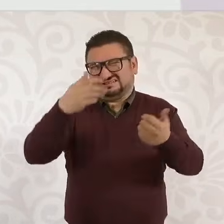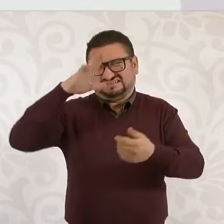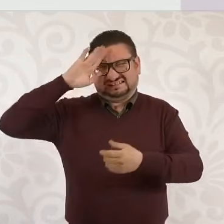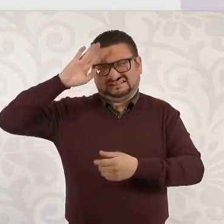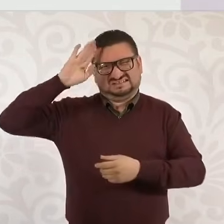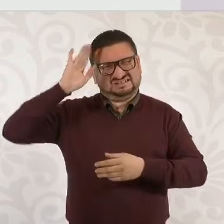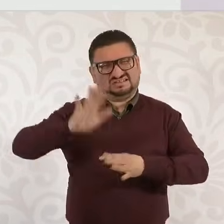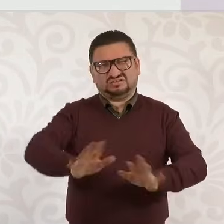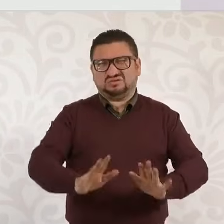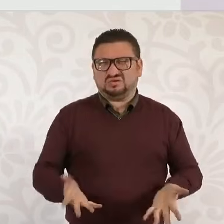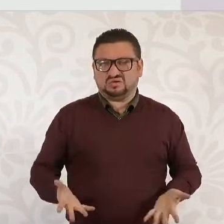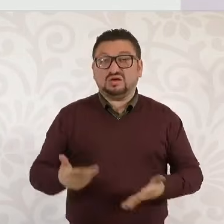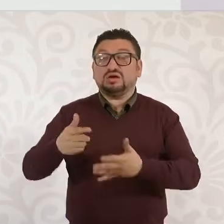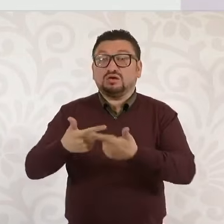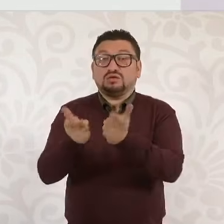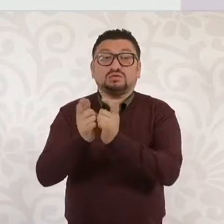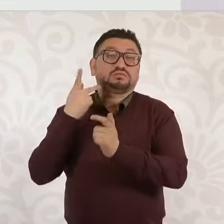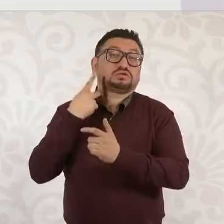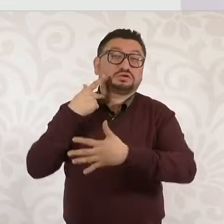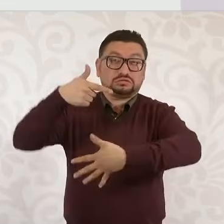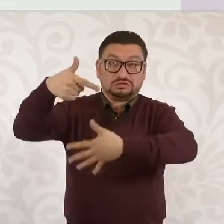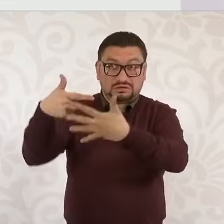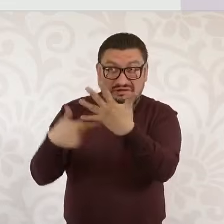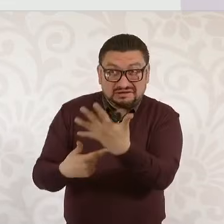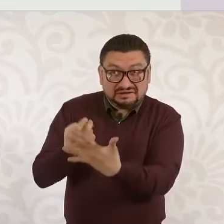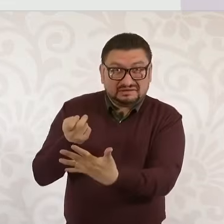que no haya estas listas de